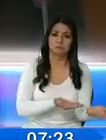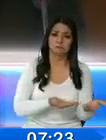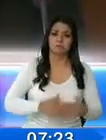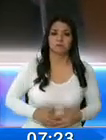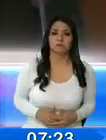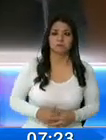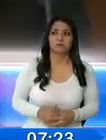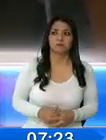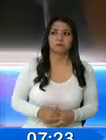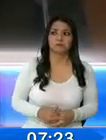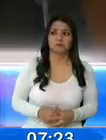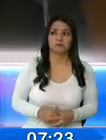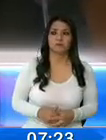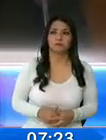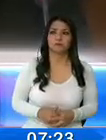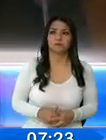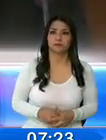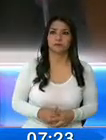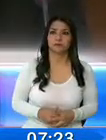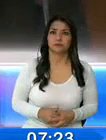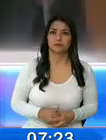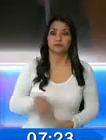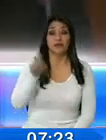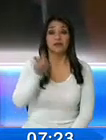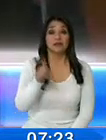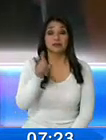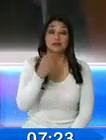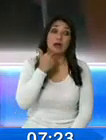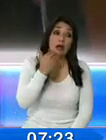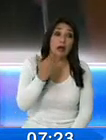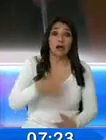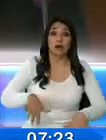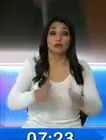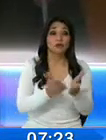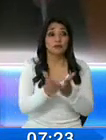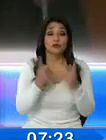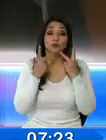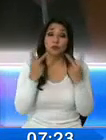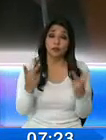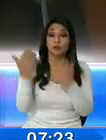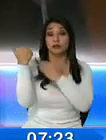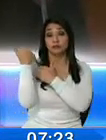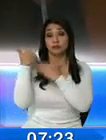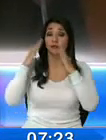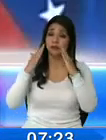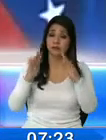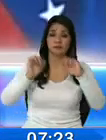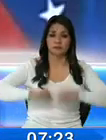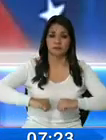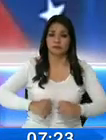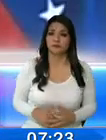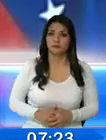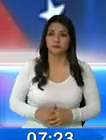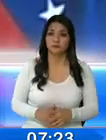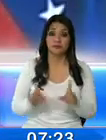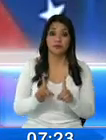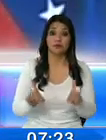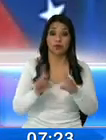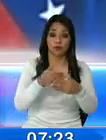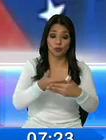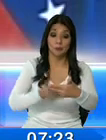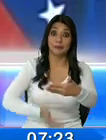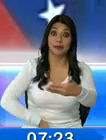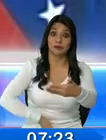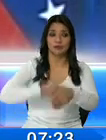abordar los requerimientos en los servicios públicos que estamos obligados a brindarles como Estado. En el documento se exhorta también